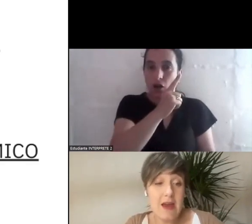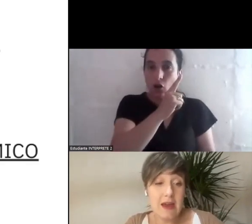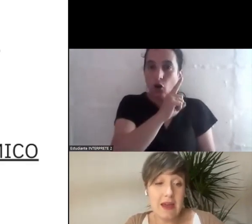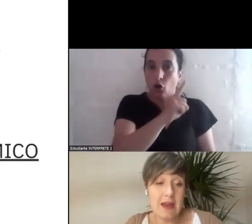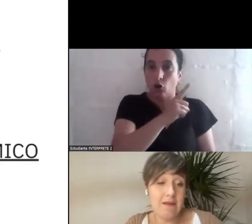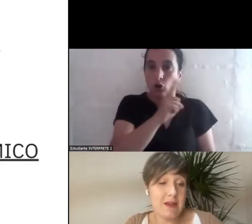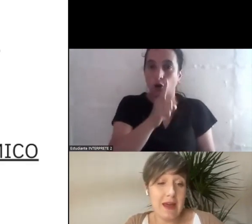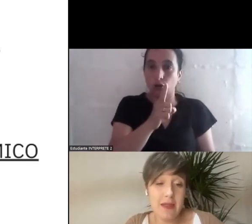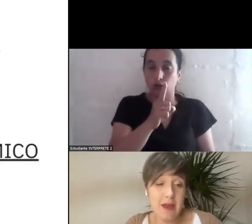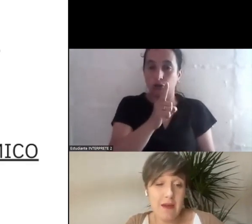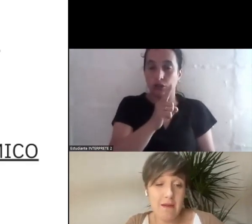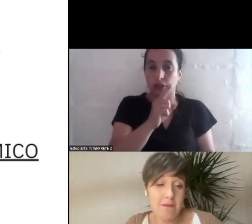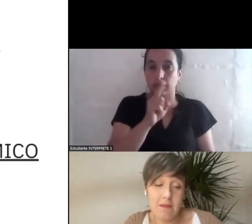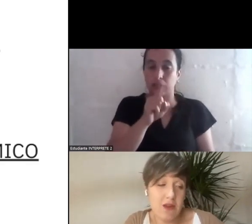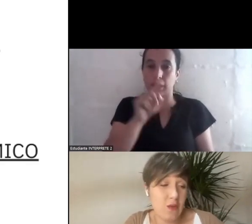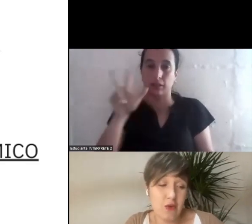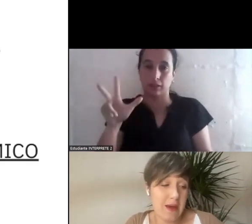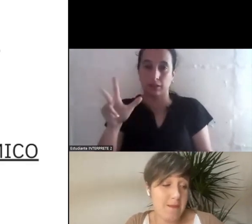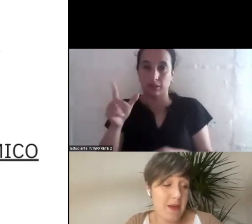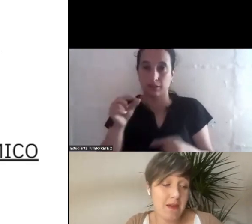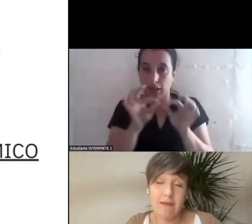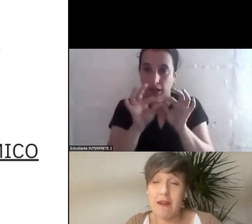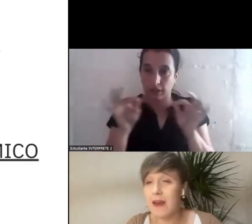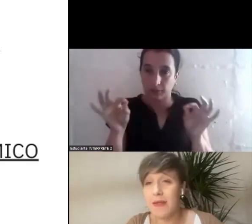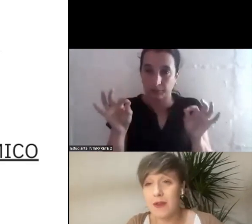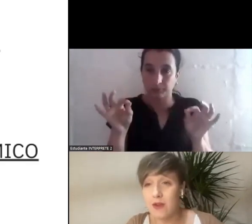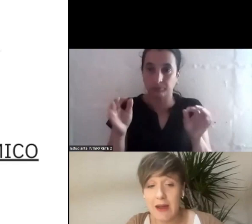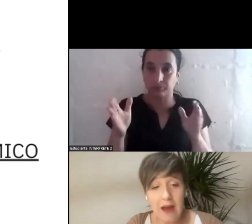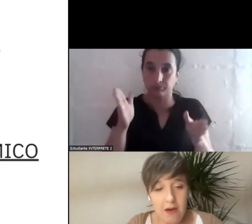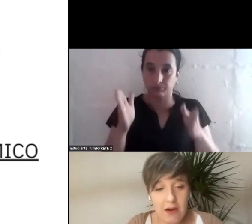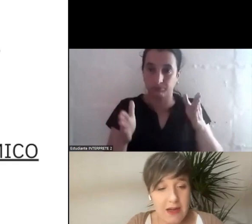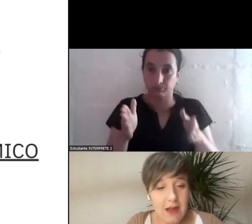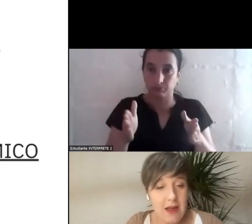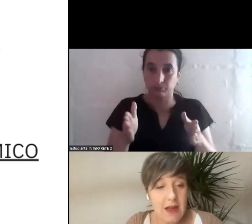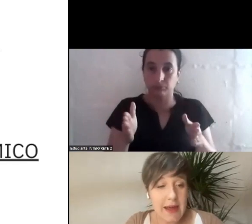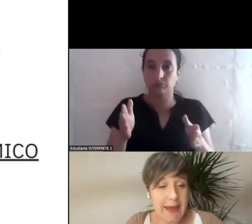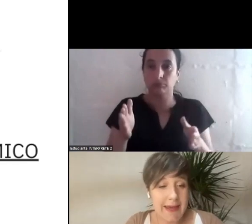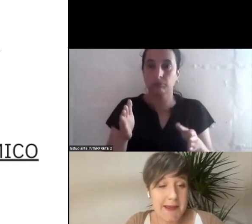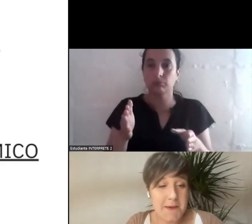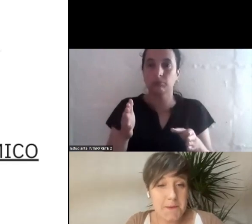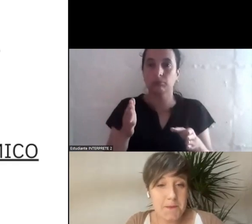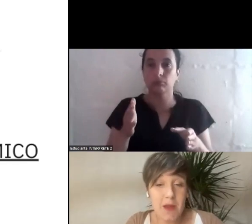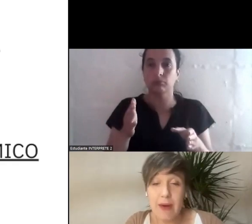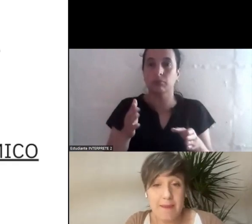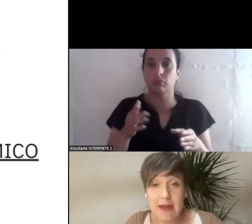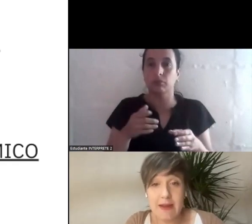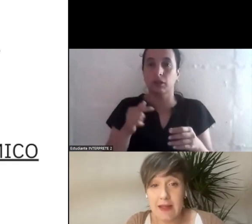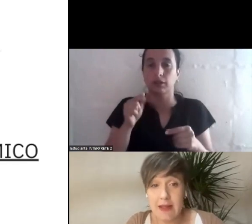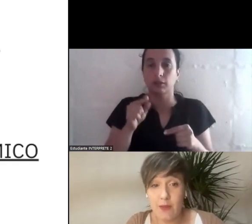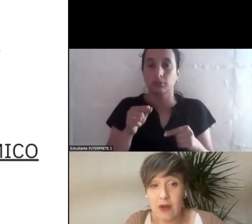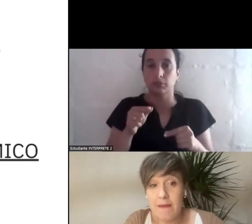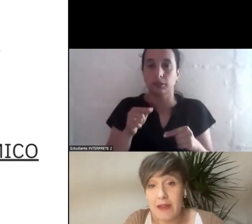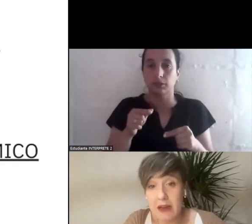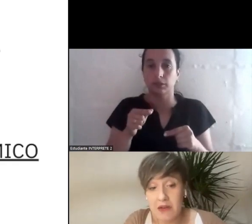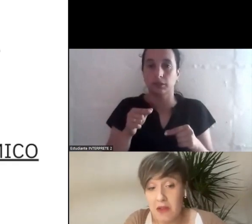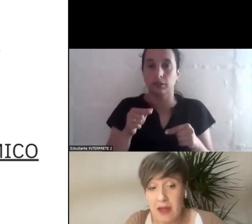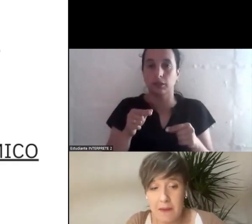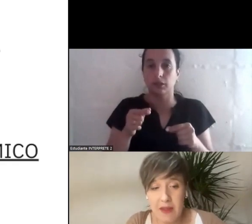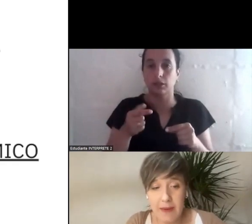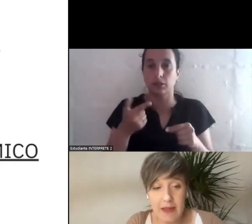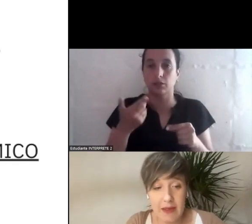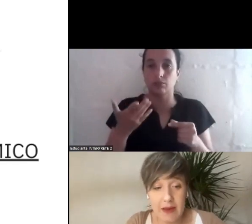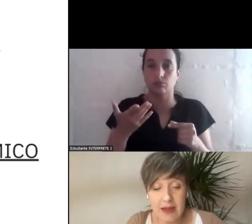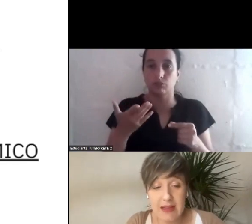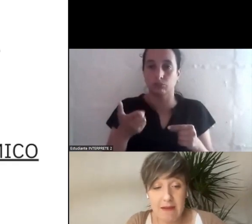sangre y se hace eso, pues también se verifican ciertos marcadores para mirar si pues, realmente el riesgo